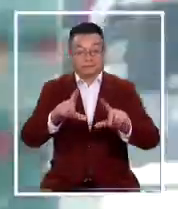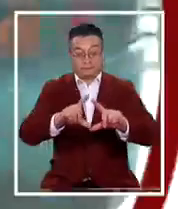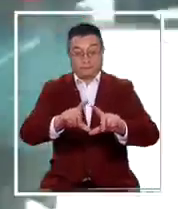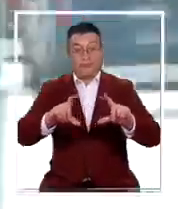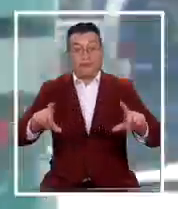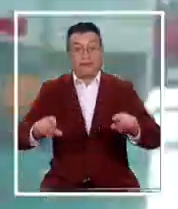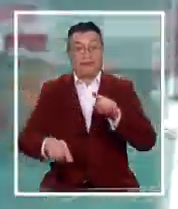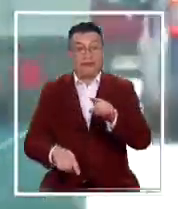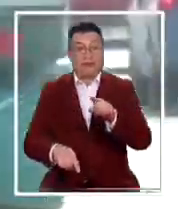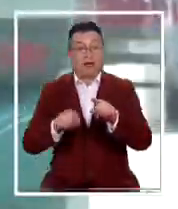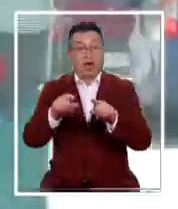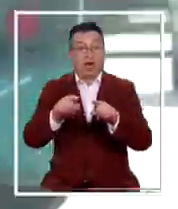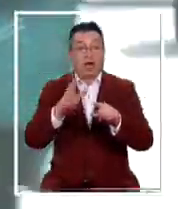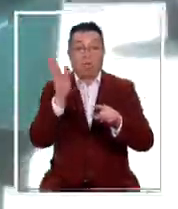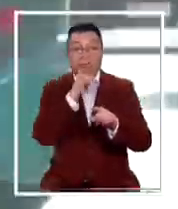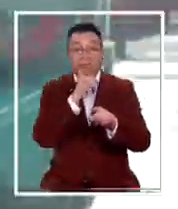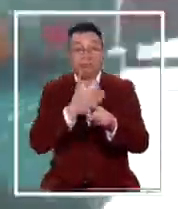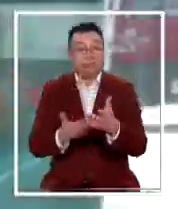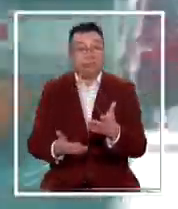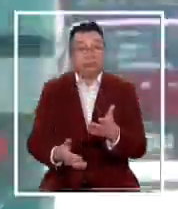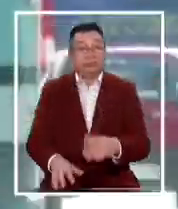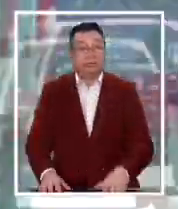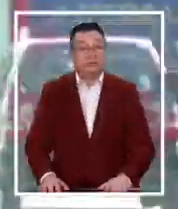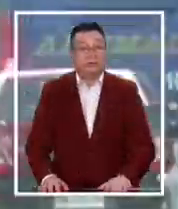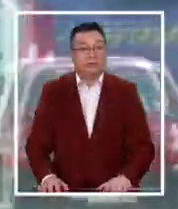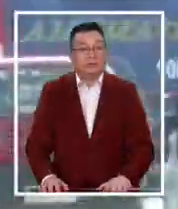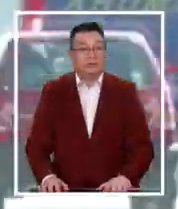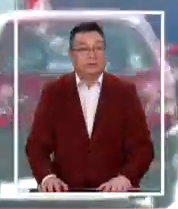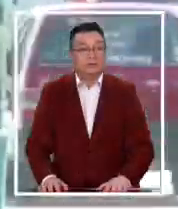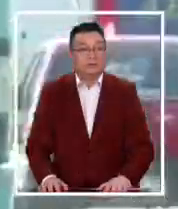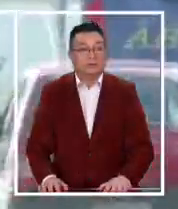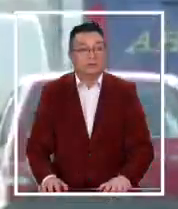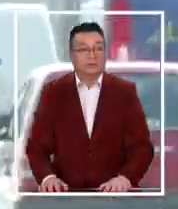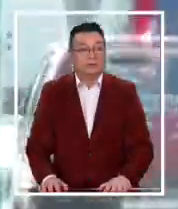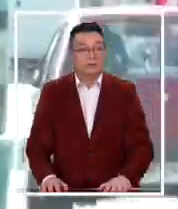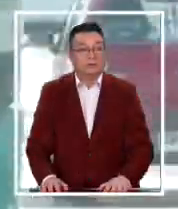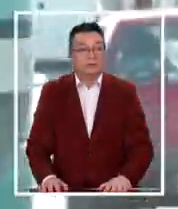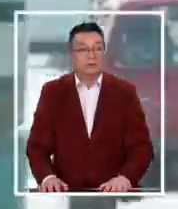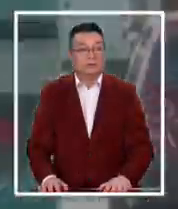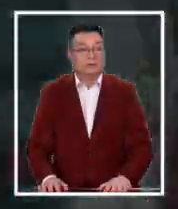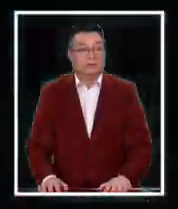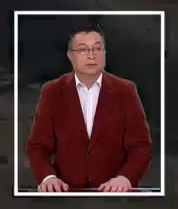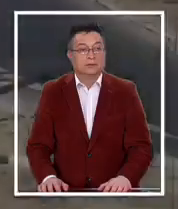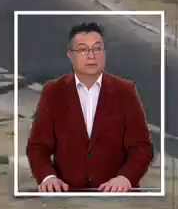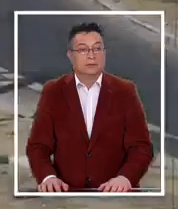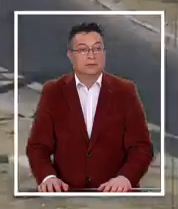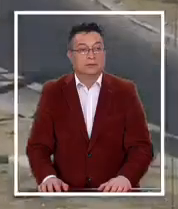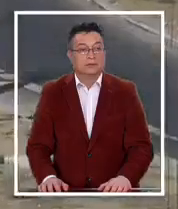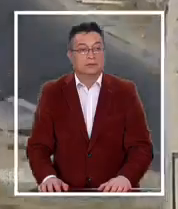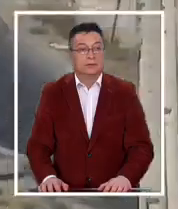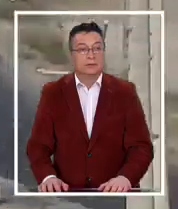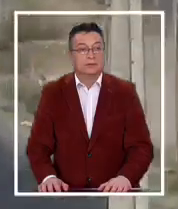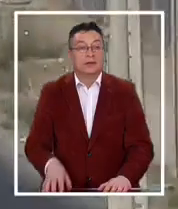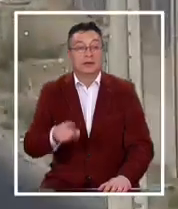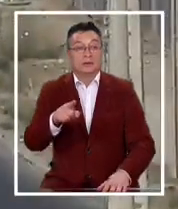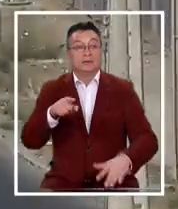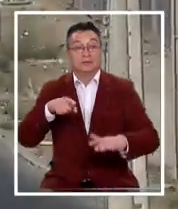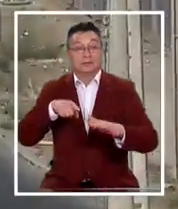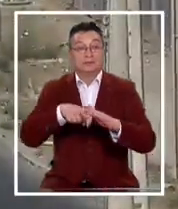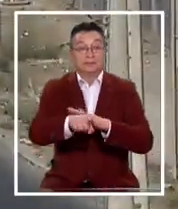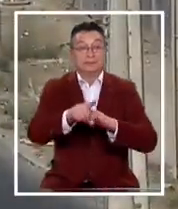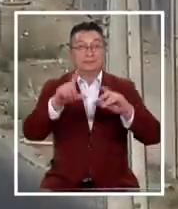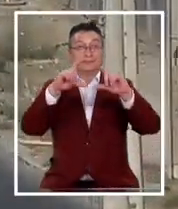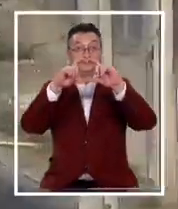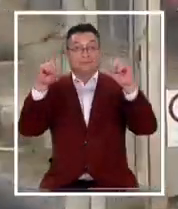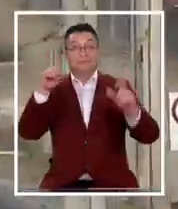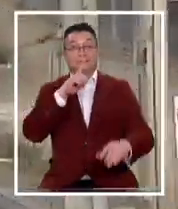patente, ahora ya no está. Ahí está. Ya lo tengo grabado. Ahí la bajó. Cada vez que iba a pasar por los